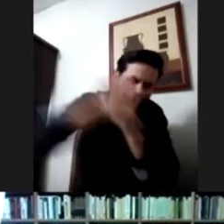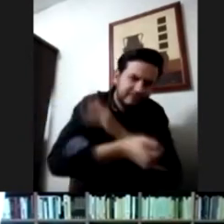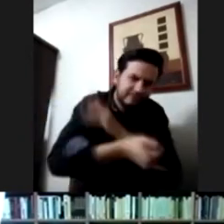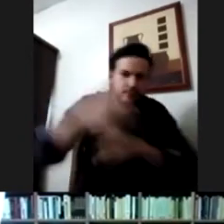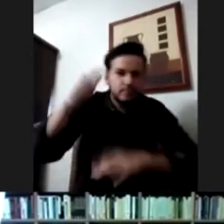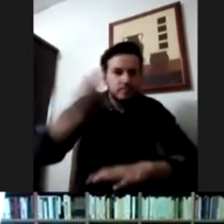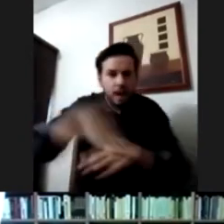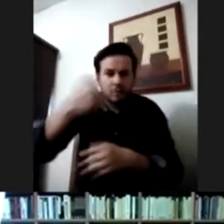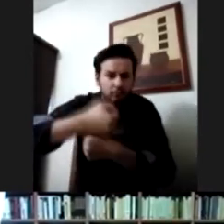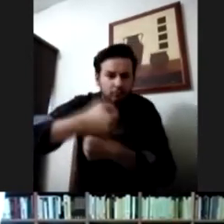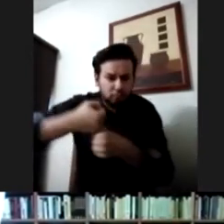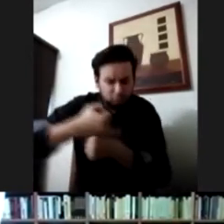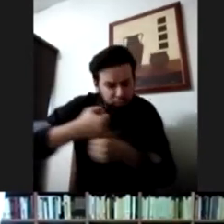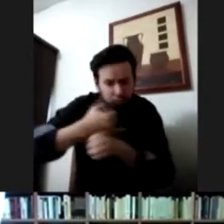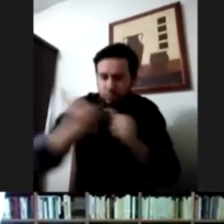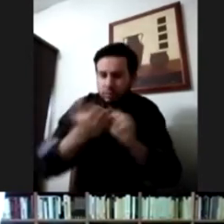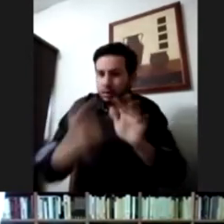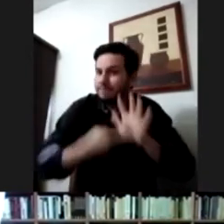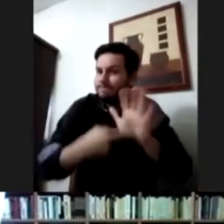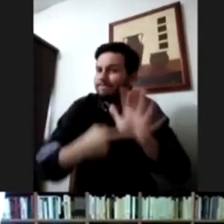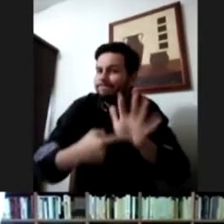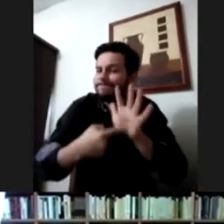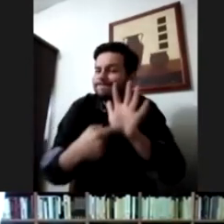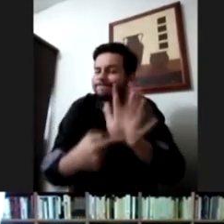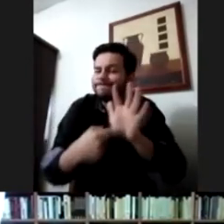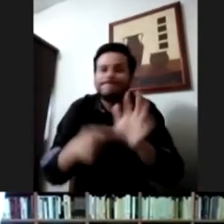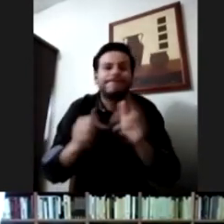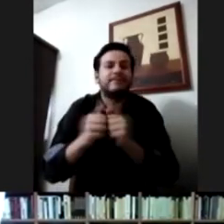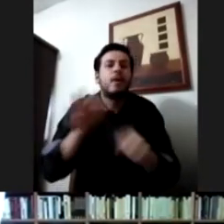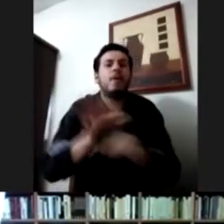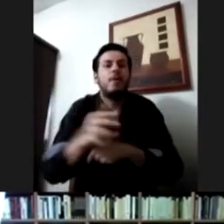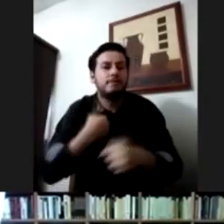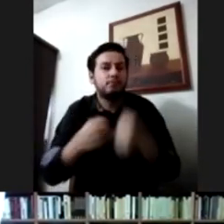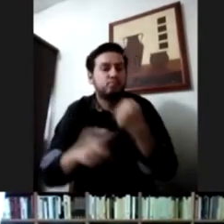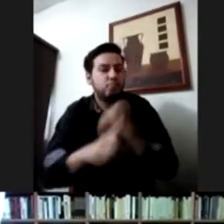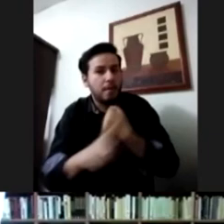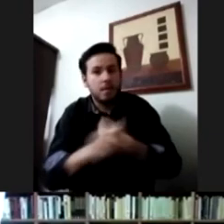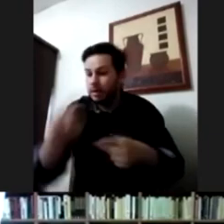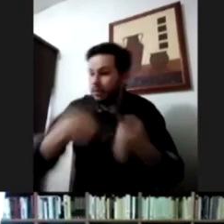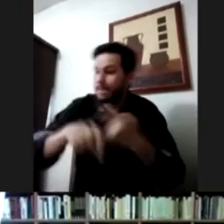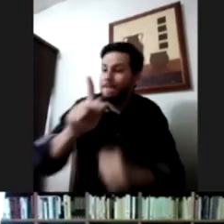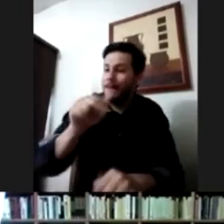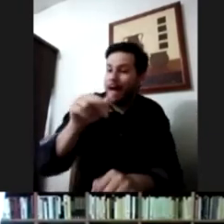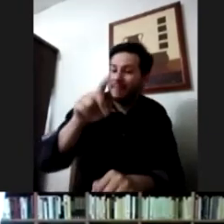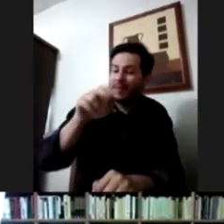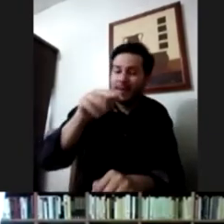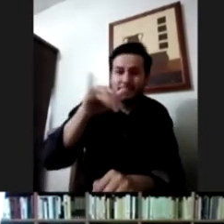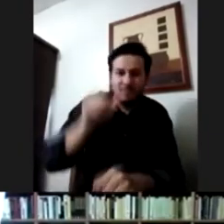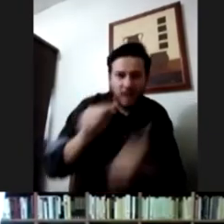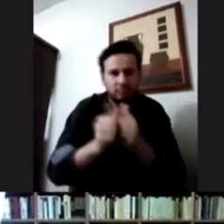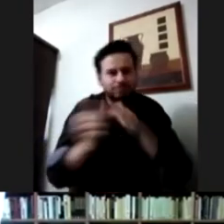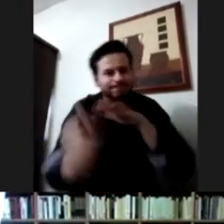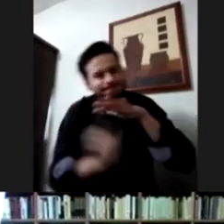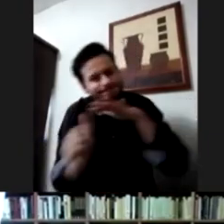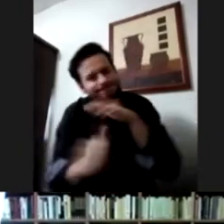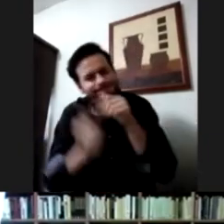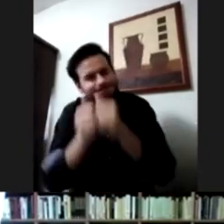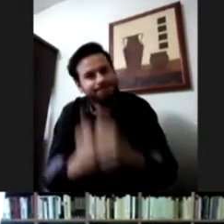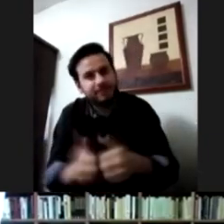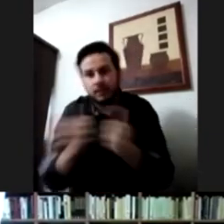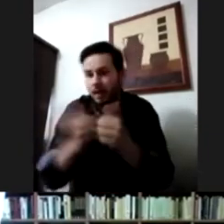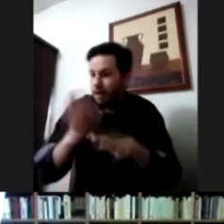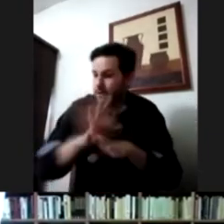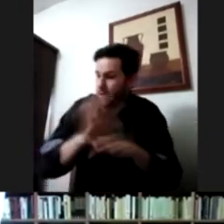están presentes y que está, los efectos de esta pandemia, pues lamentablemente vemos que van a abrir